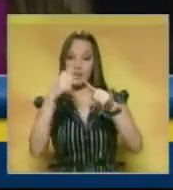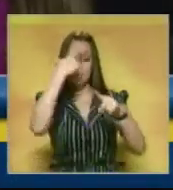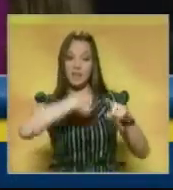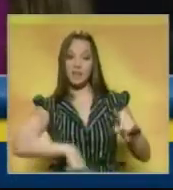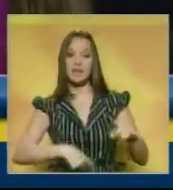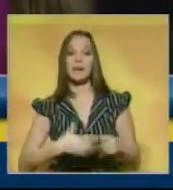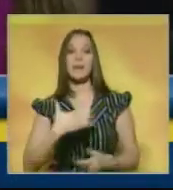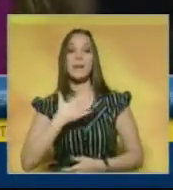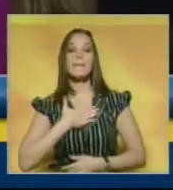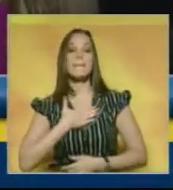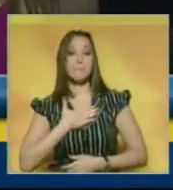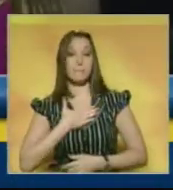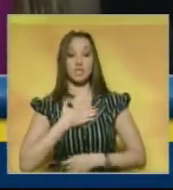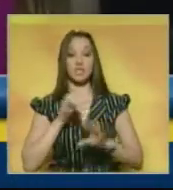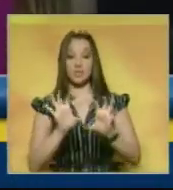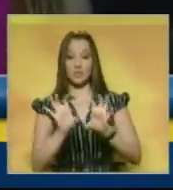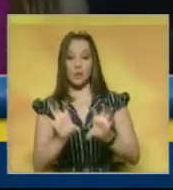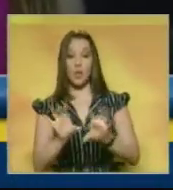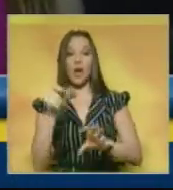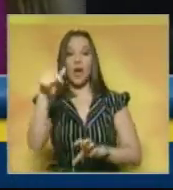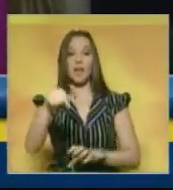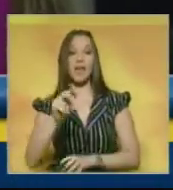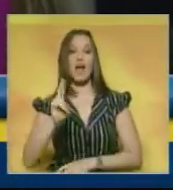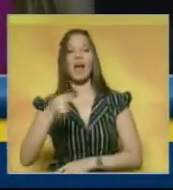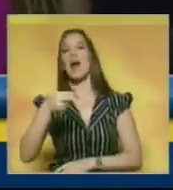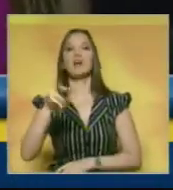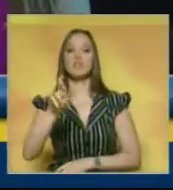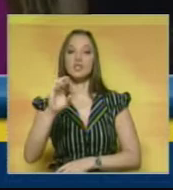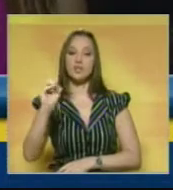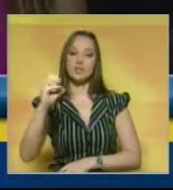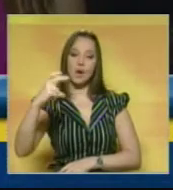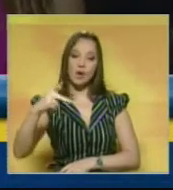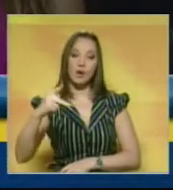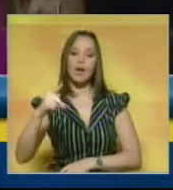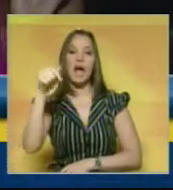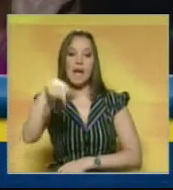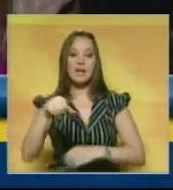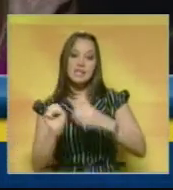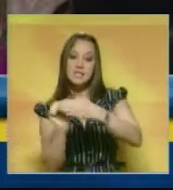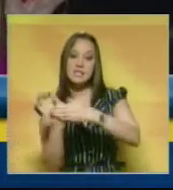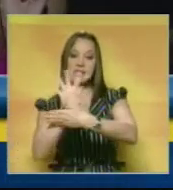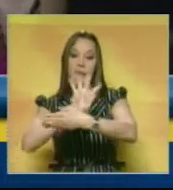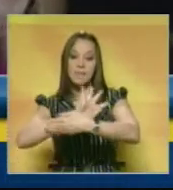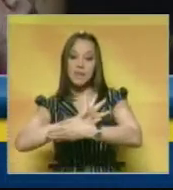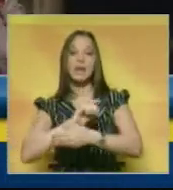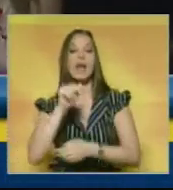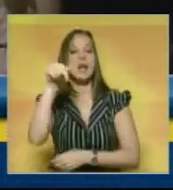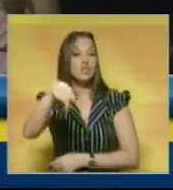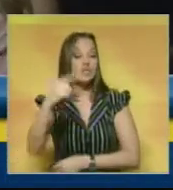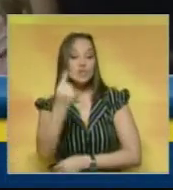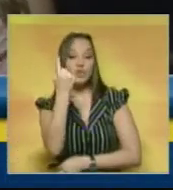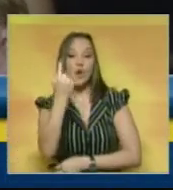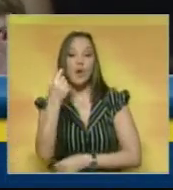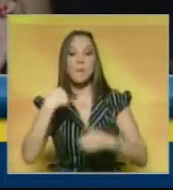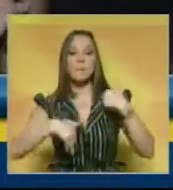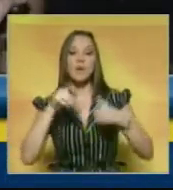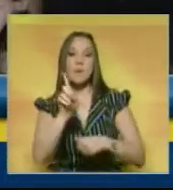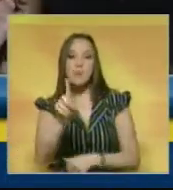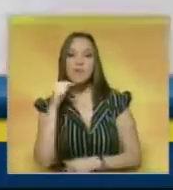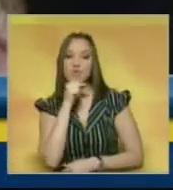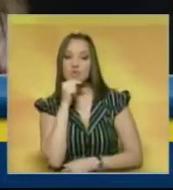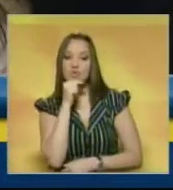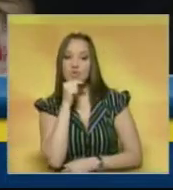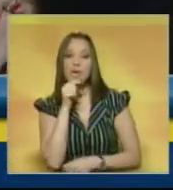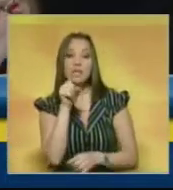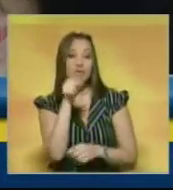show teatral musical aquí en Jarro Café del Centro Comercial Sanvil. Solamente estaré el miércoles 1 de octubre, así que los